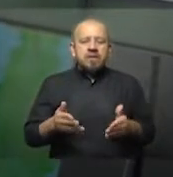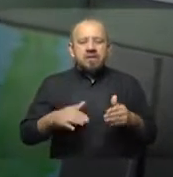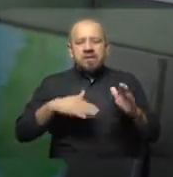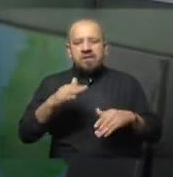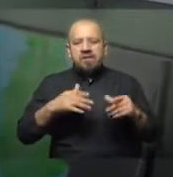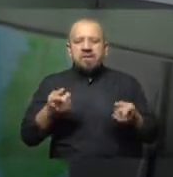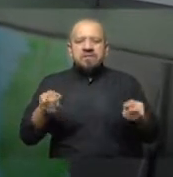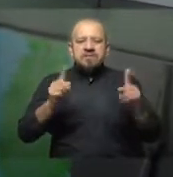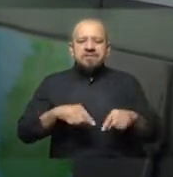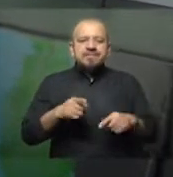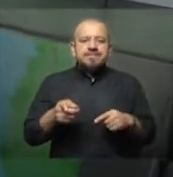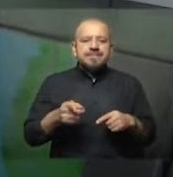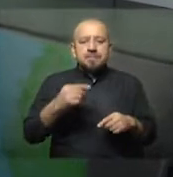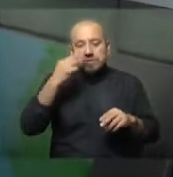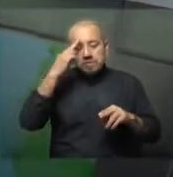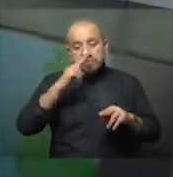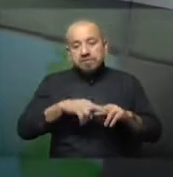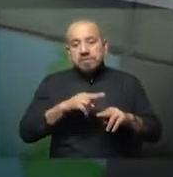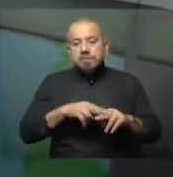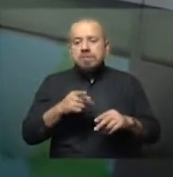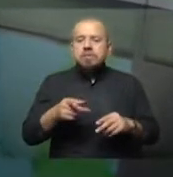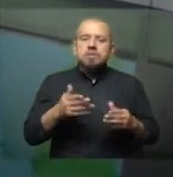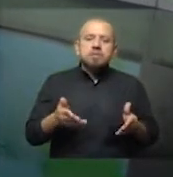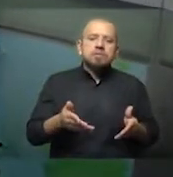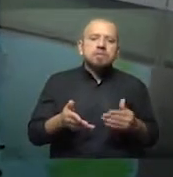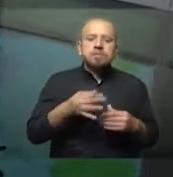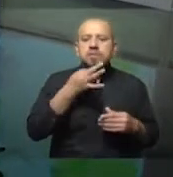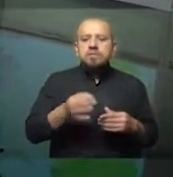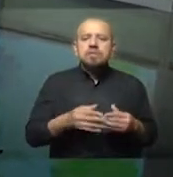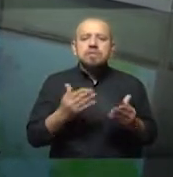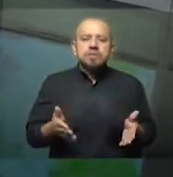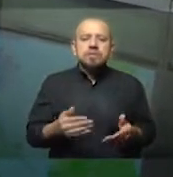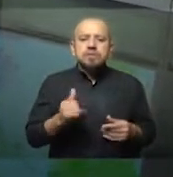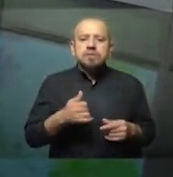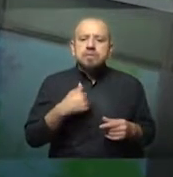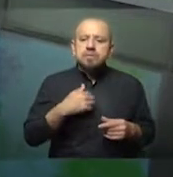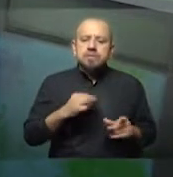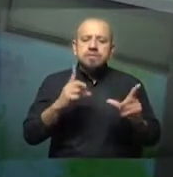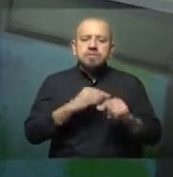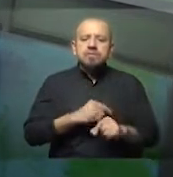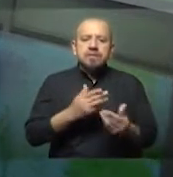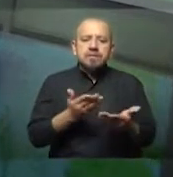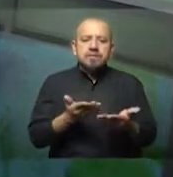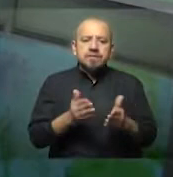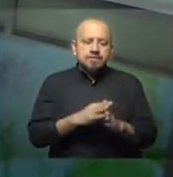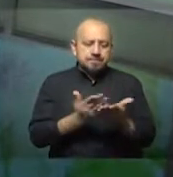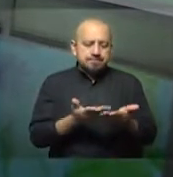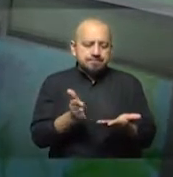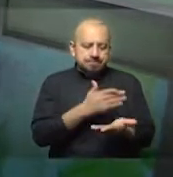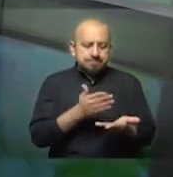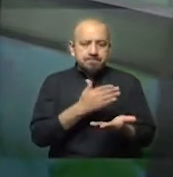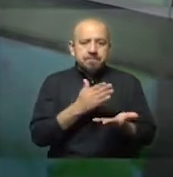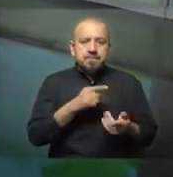retomabaste que cuando estuvo enferma el determinado momento dijo ayto yo tengo que terminar el libro porque lo que yo